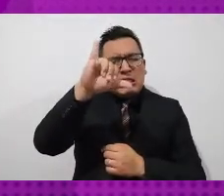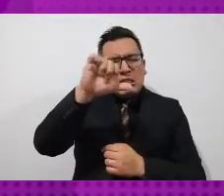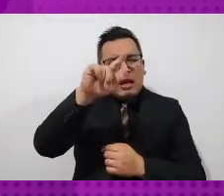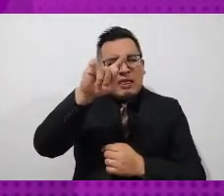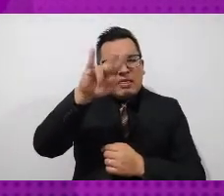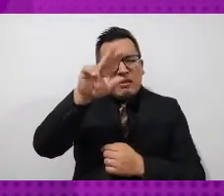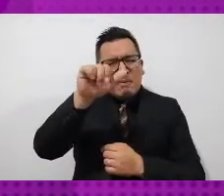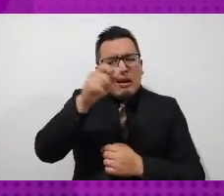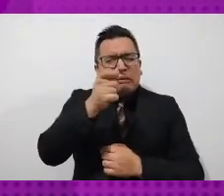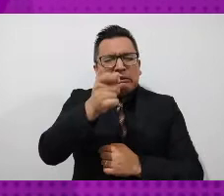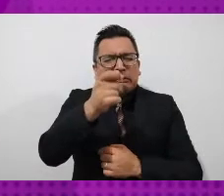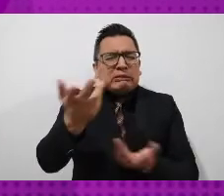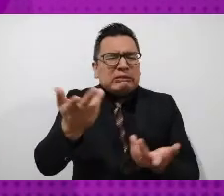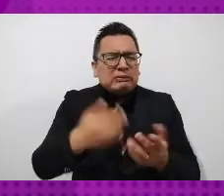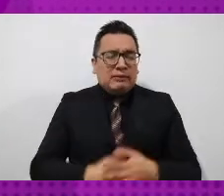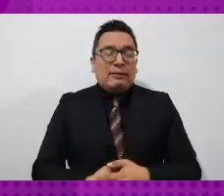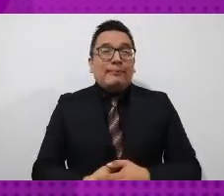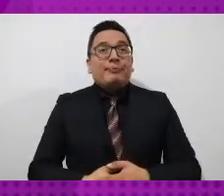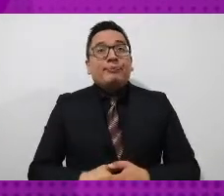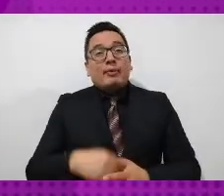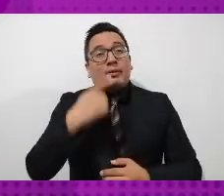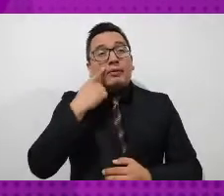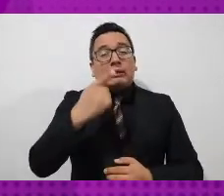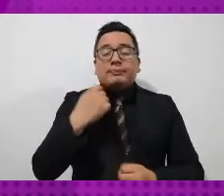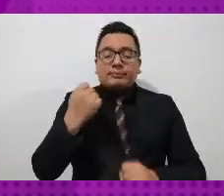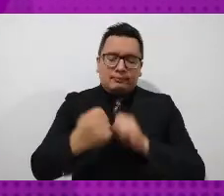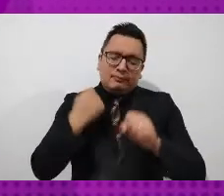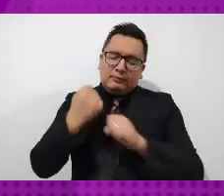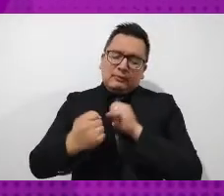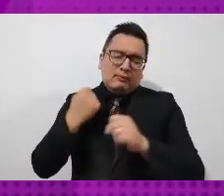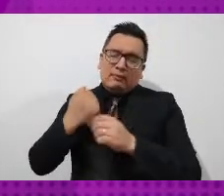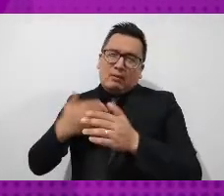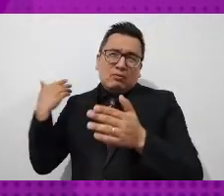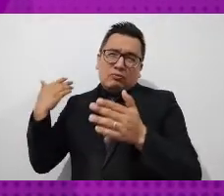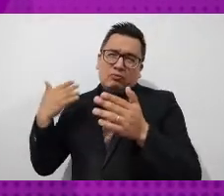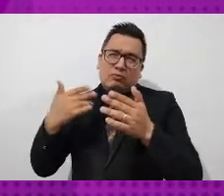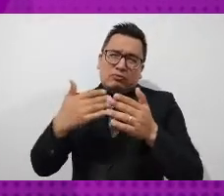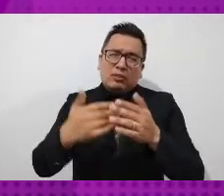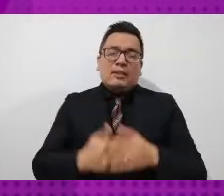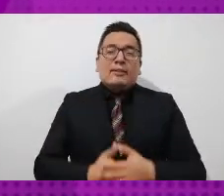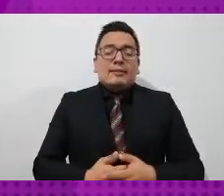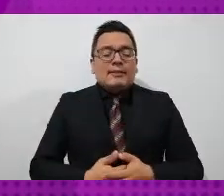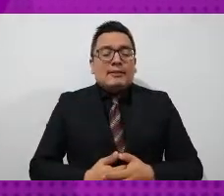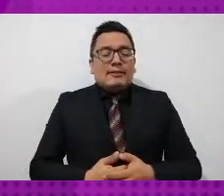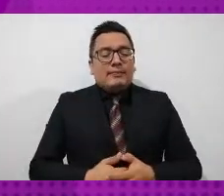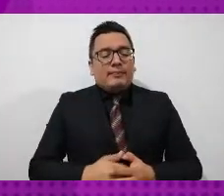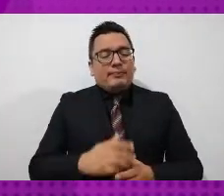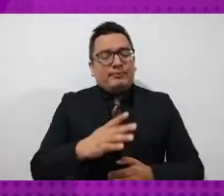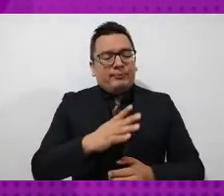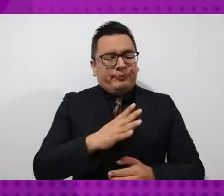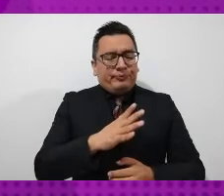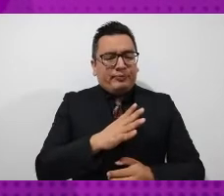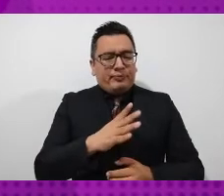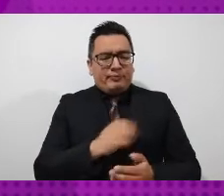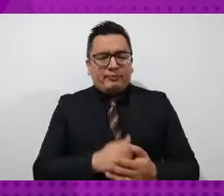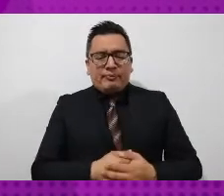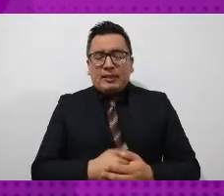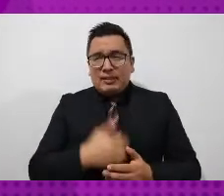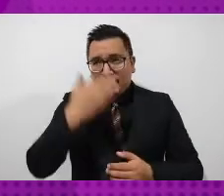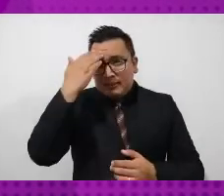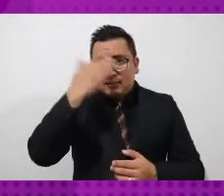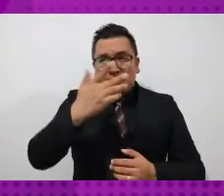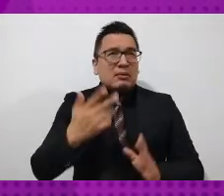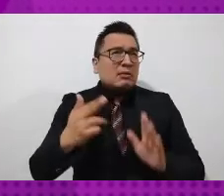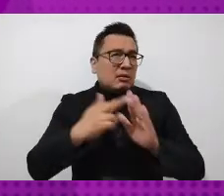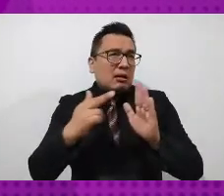te comento, durante muchos años, realmente prácticamente en el sistema